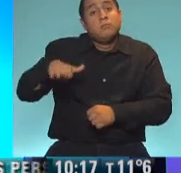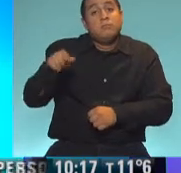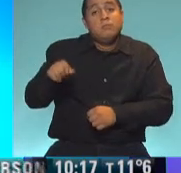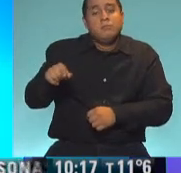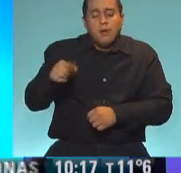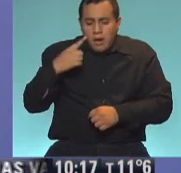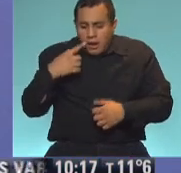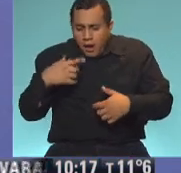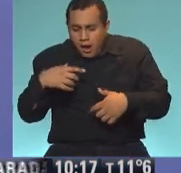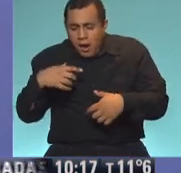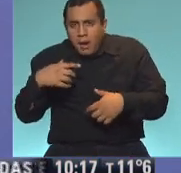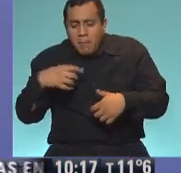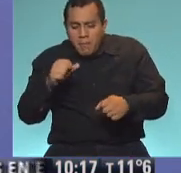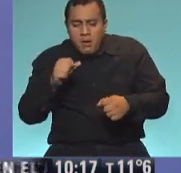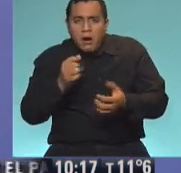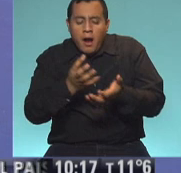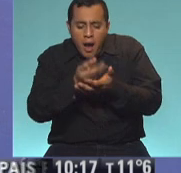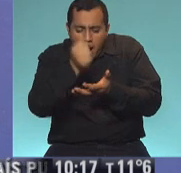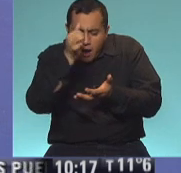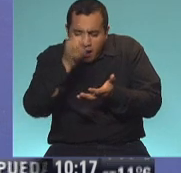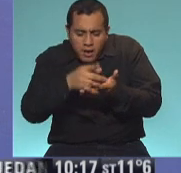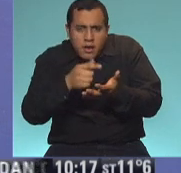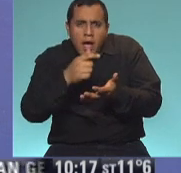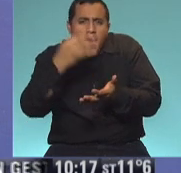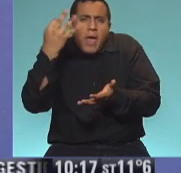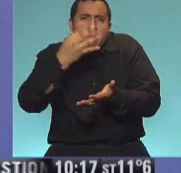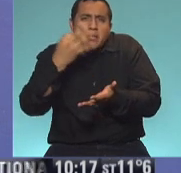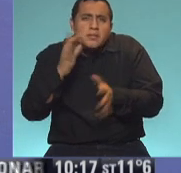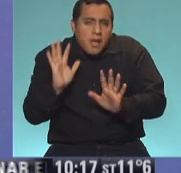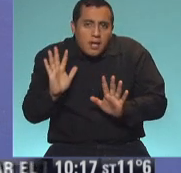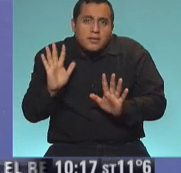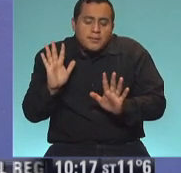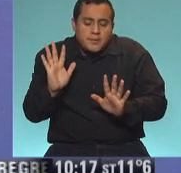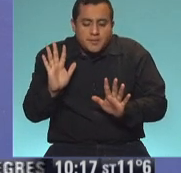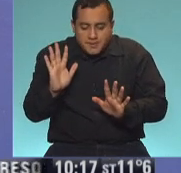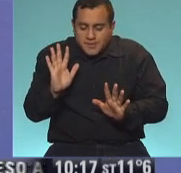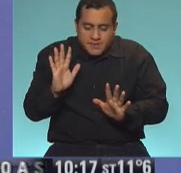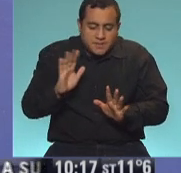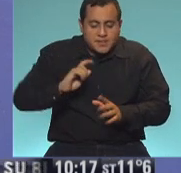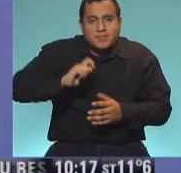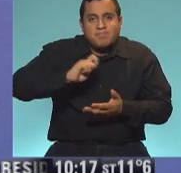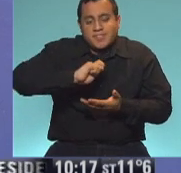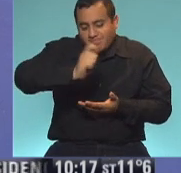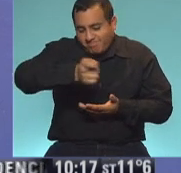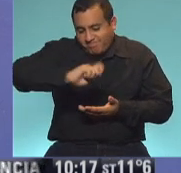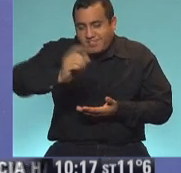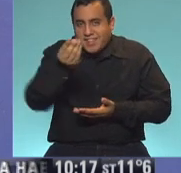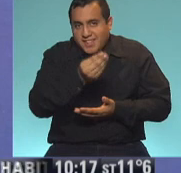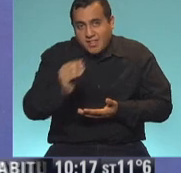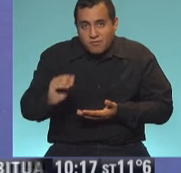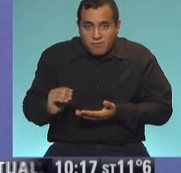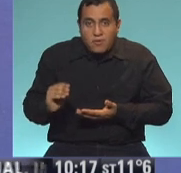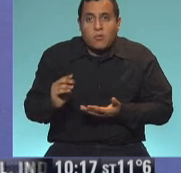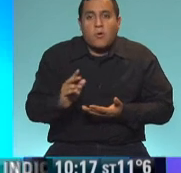un trozo de playa con arena muy especial. Dibuja un monigote cabezón con cuerpo